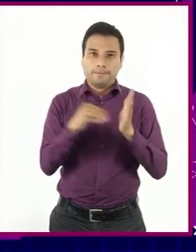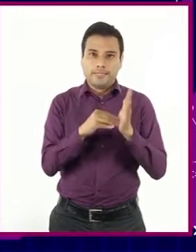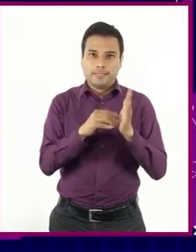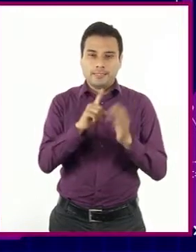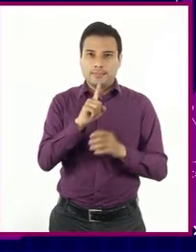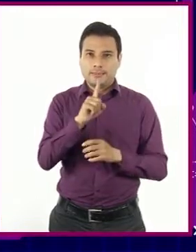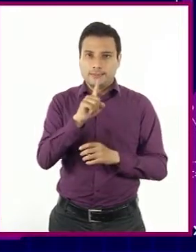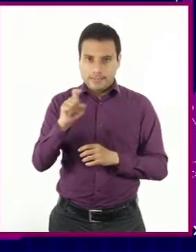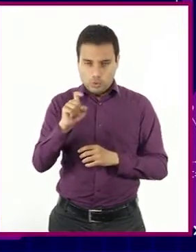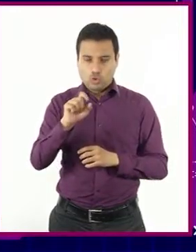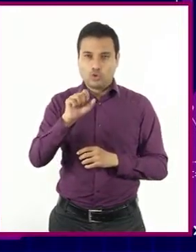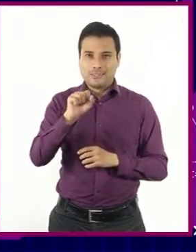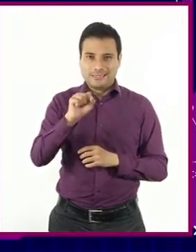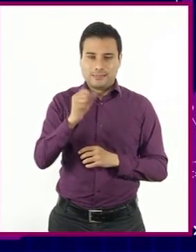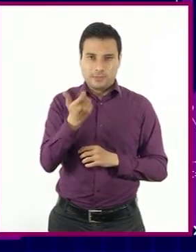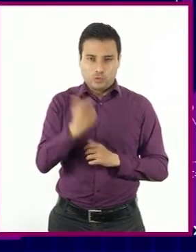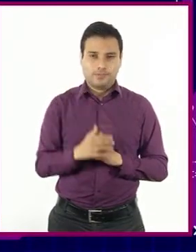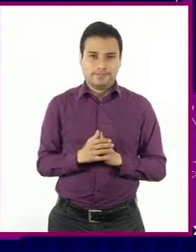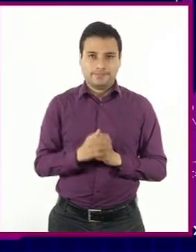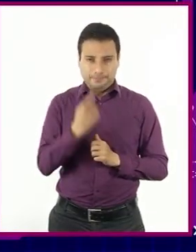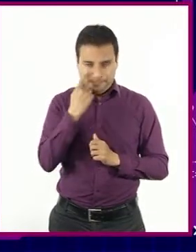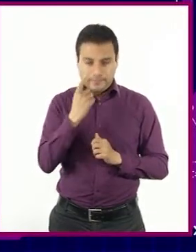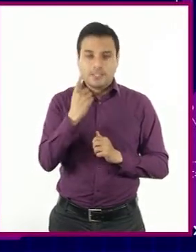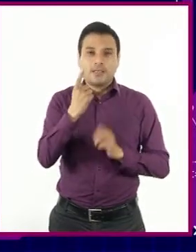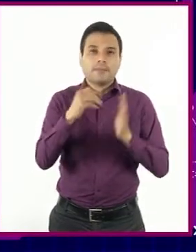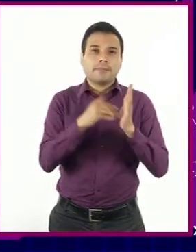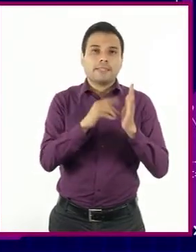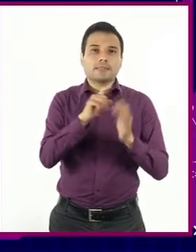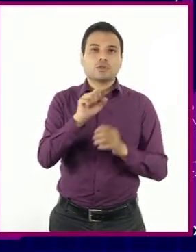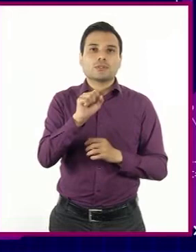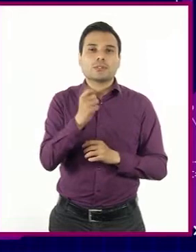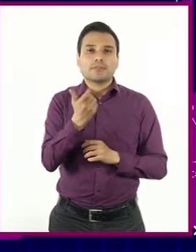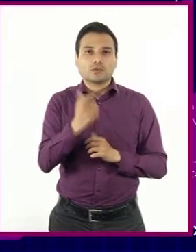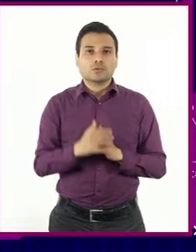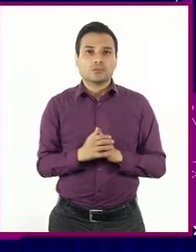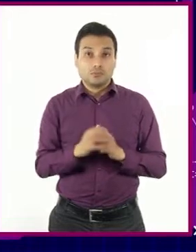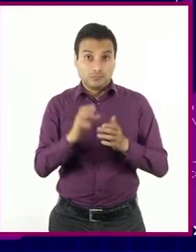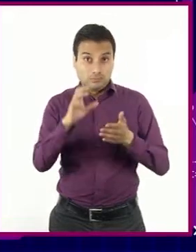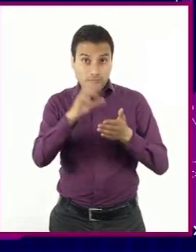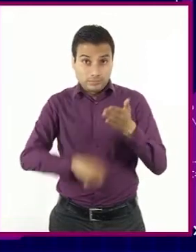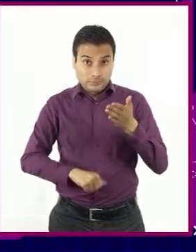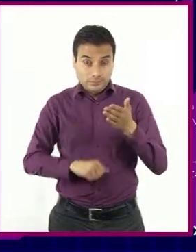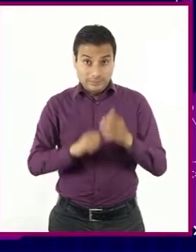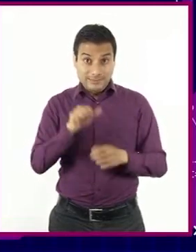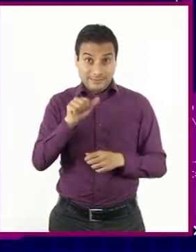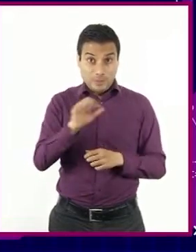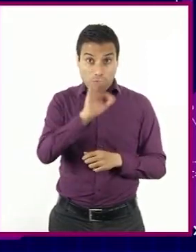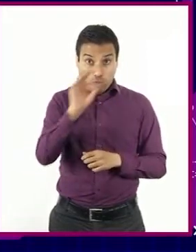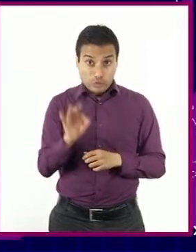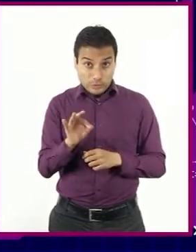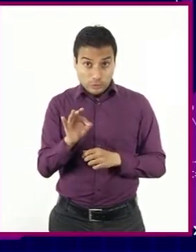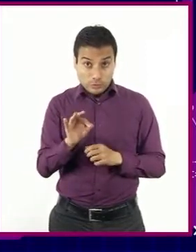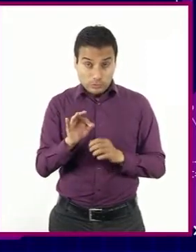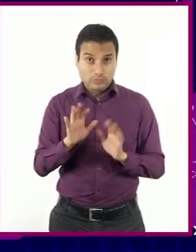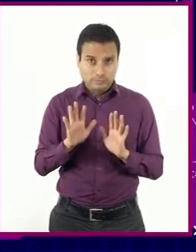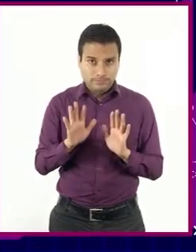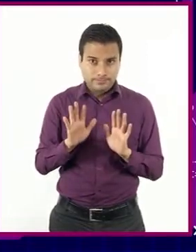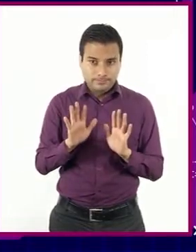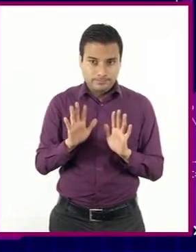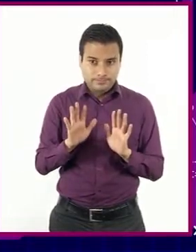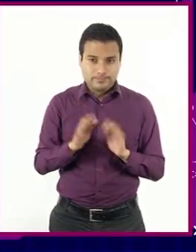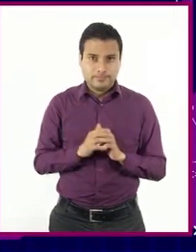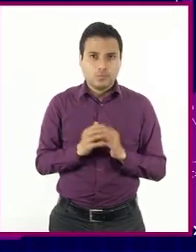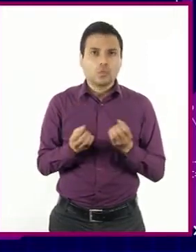pesos. Ahora, si a 1,160 pesos le aplican el descuento del 16% que ofrece el comerciante,